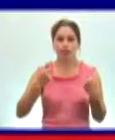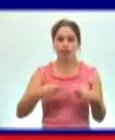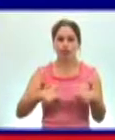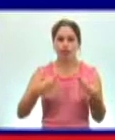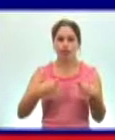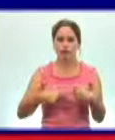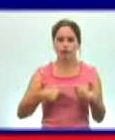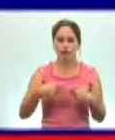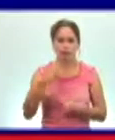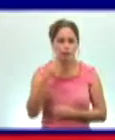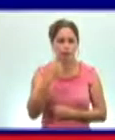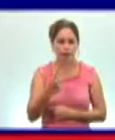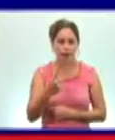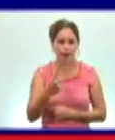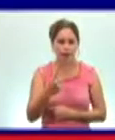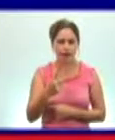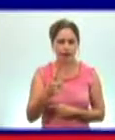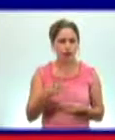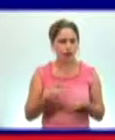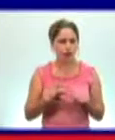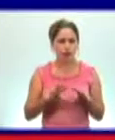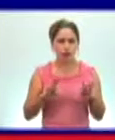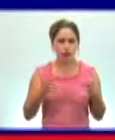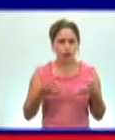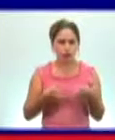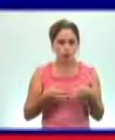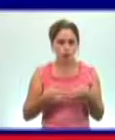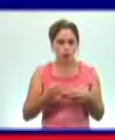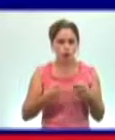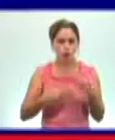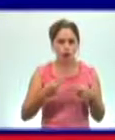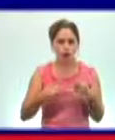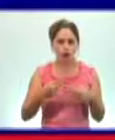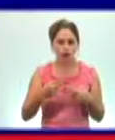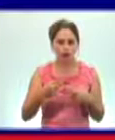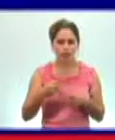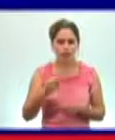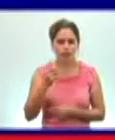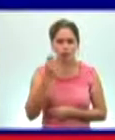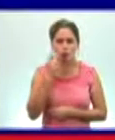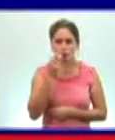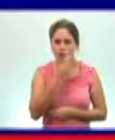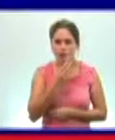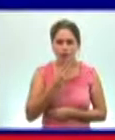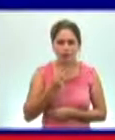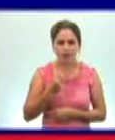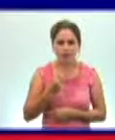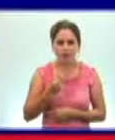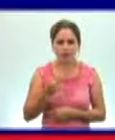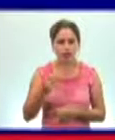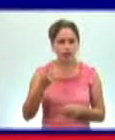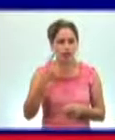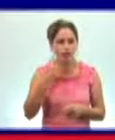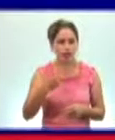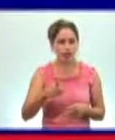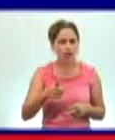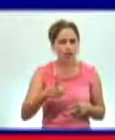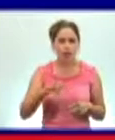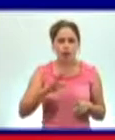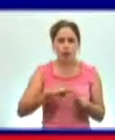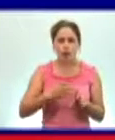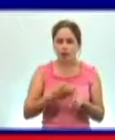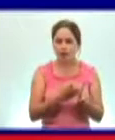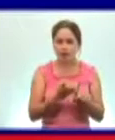pedagogía que comienza en las aulas del Seminario de San Carlos con el padre Félix Varela. Continúa en las del Salvador con José de la